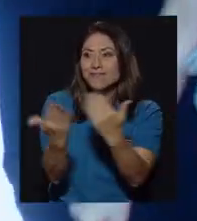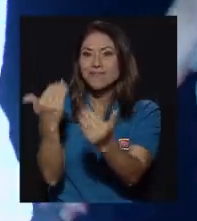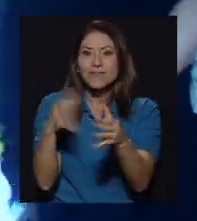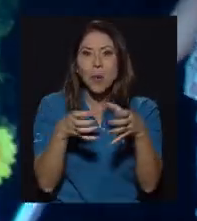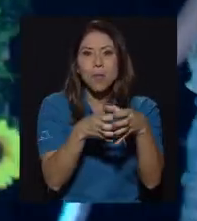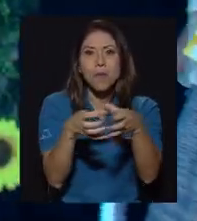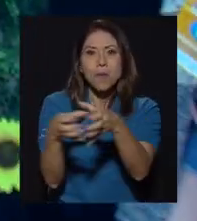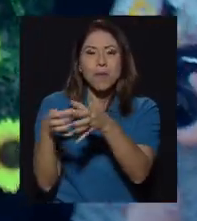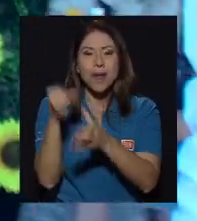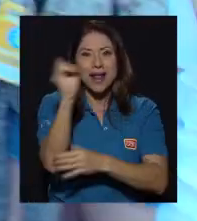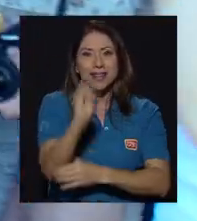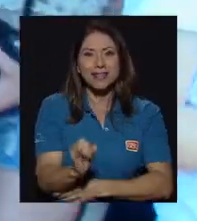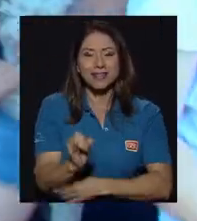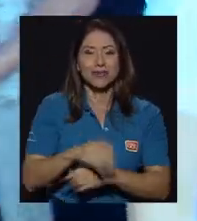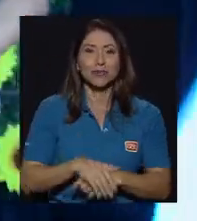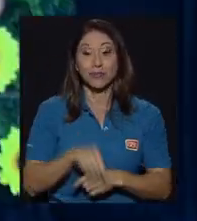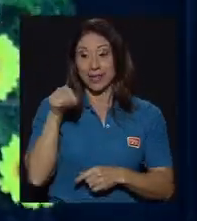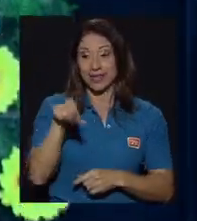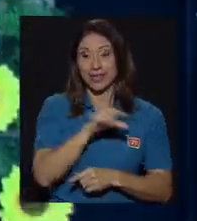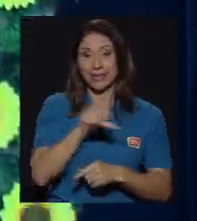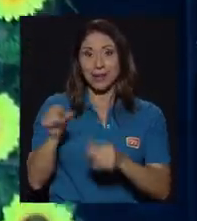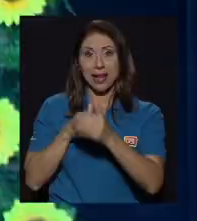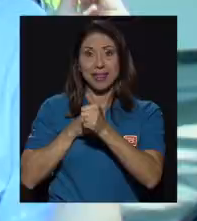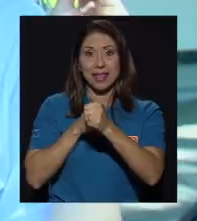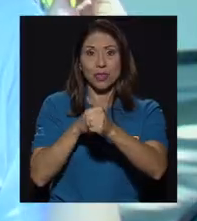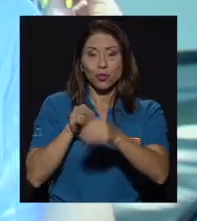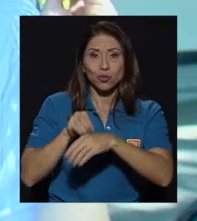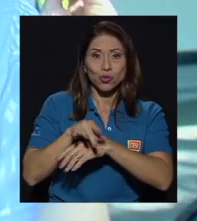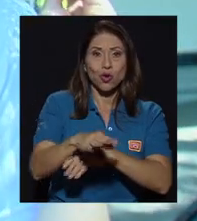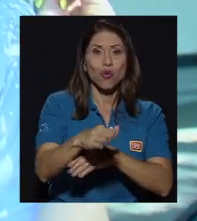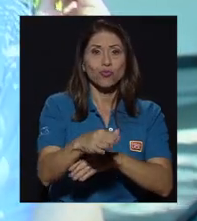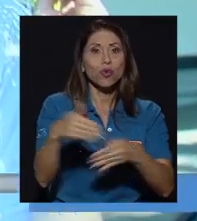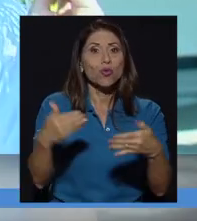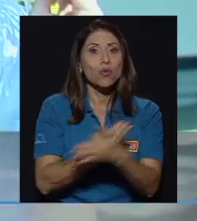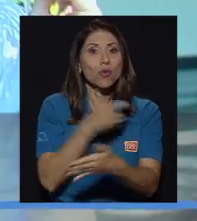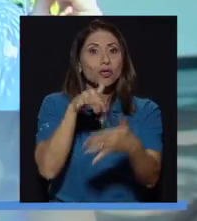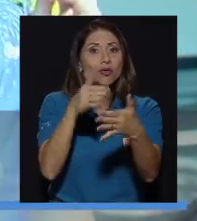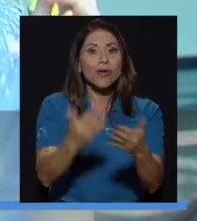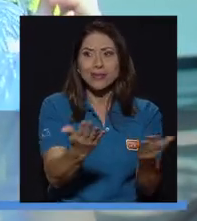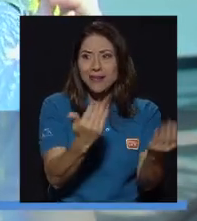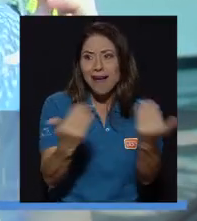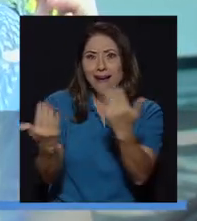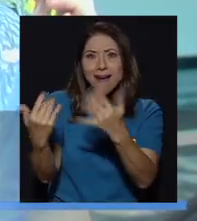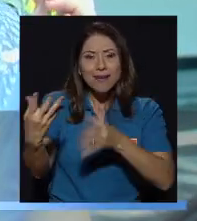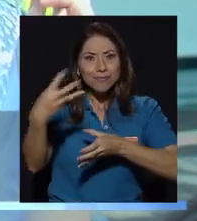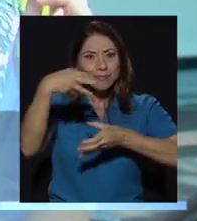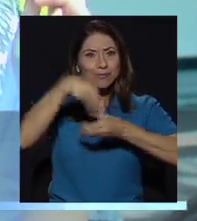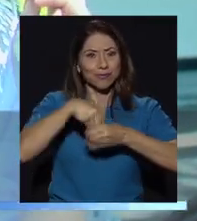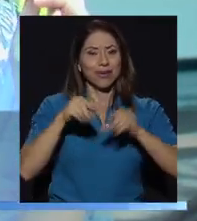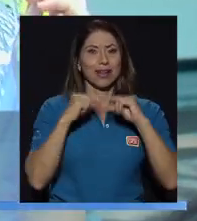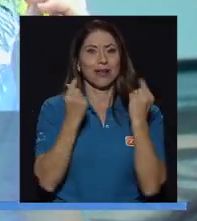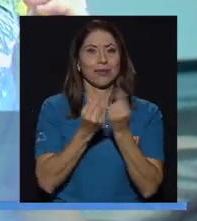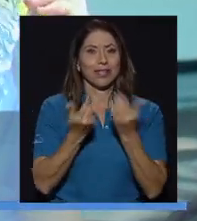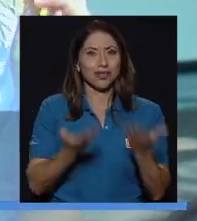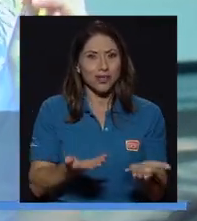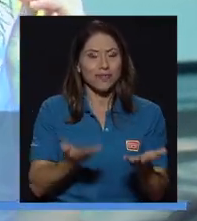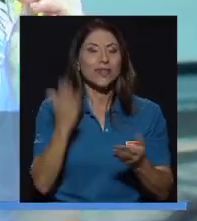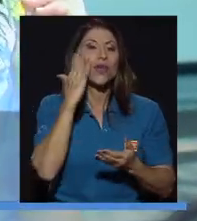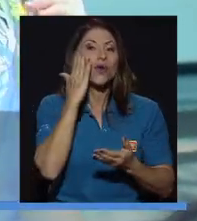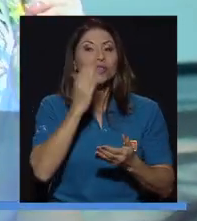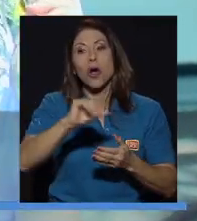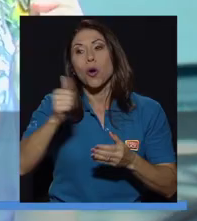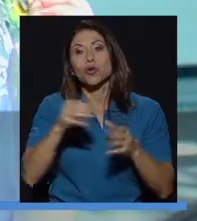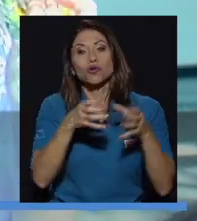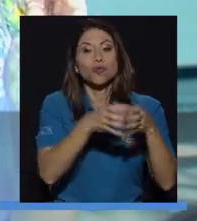agrupaciones artísticas. Estamos aquí en la semana de inducción para atraer a los nuevos estudiantes a que sean parte de nuestra agrupación y bueno,